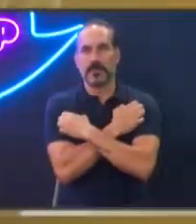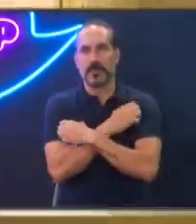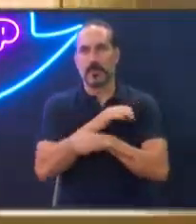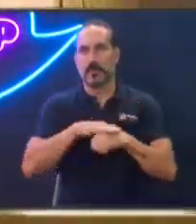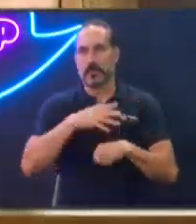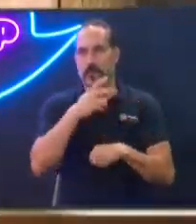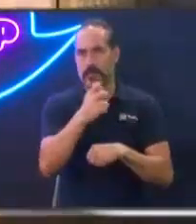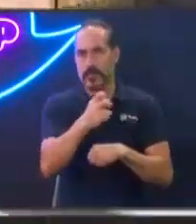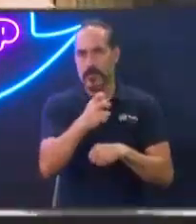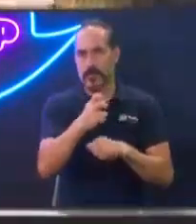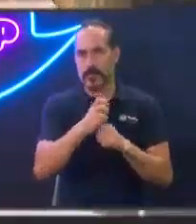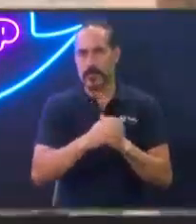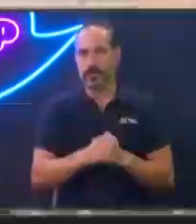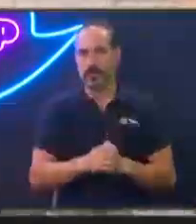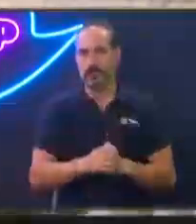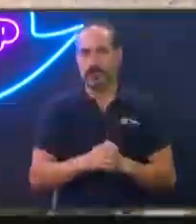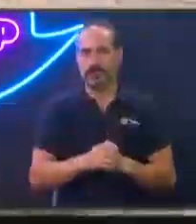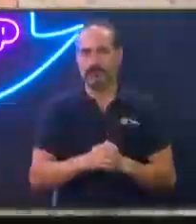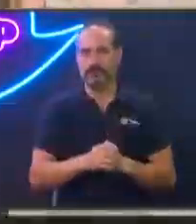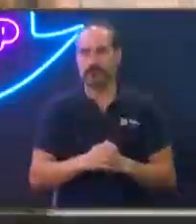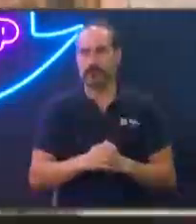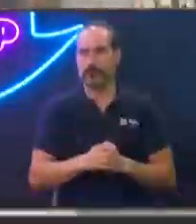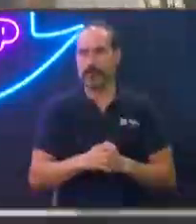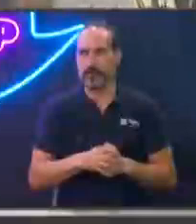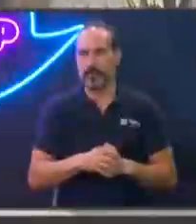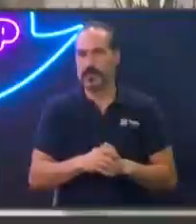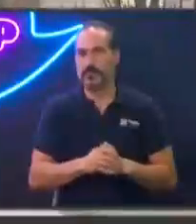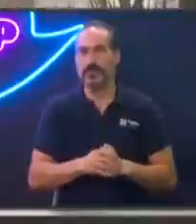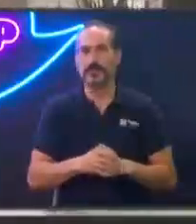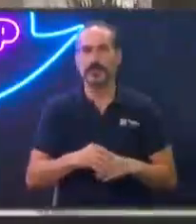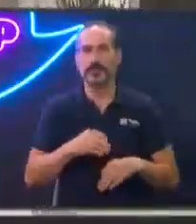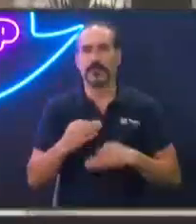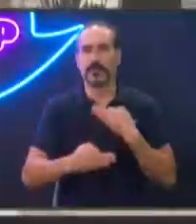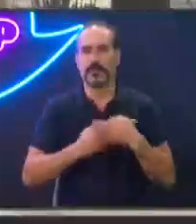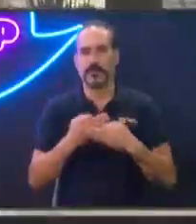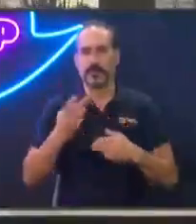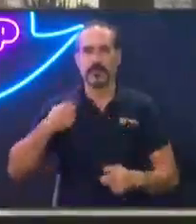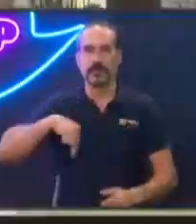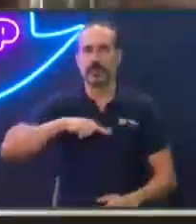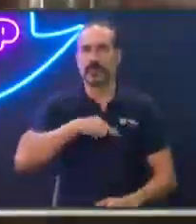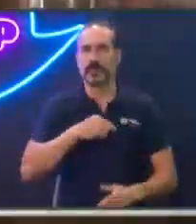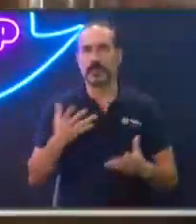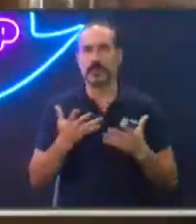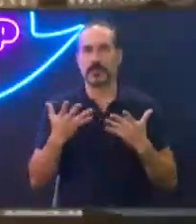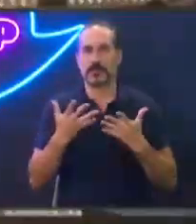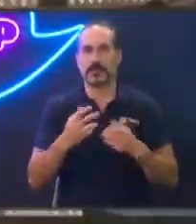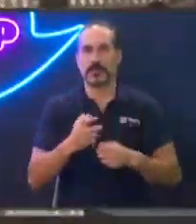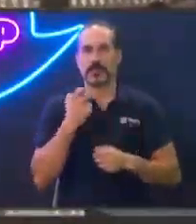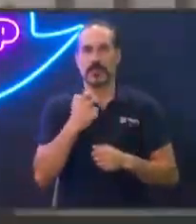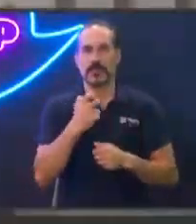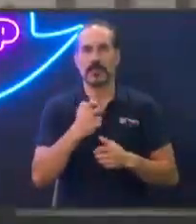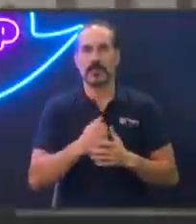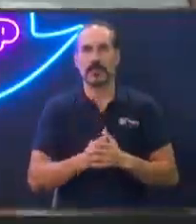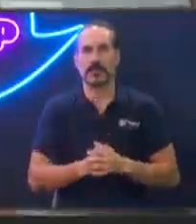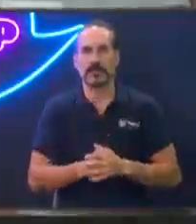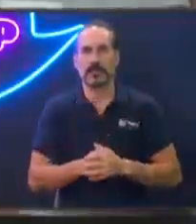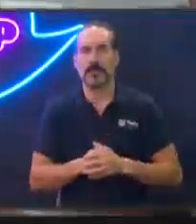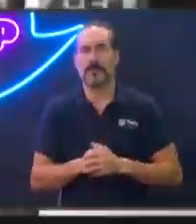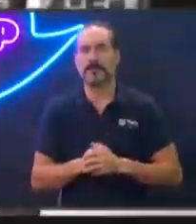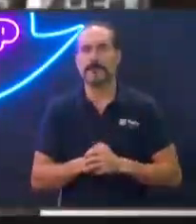Su contenido no solo describe las disposiciones normativas que rigen la organización y el funcionamiento de todas las